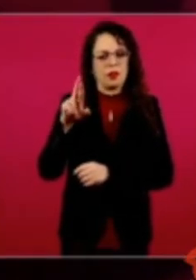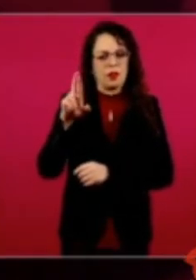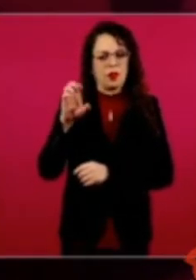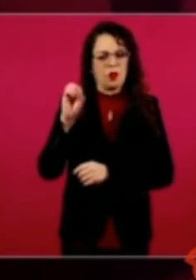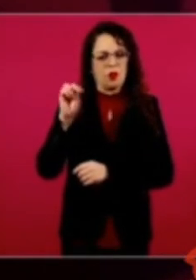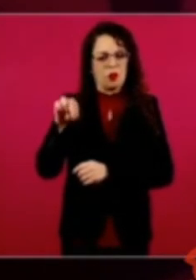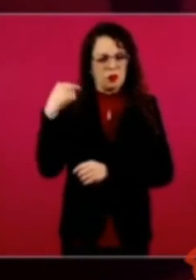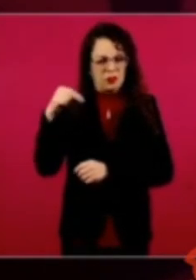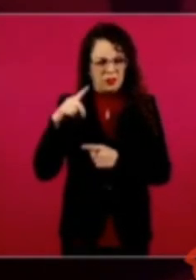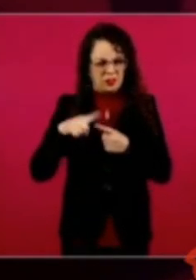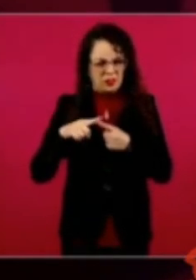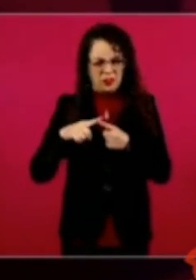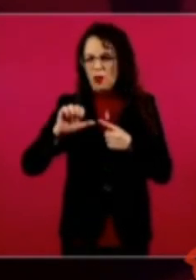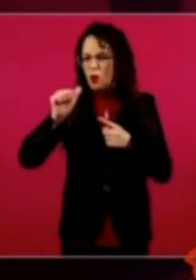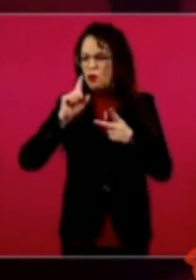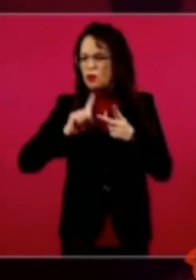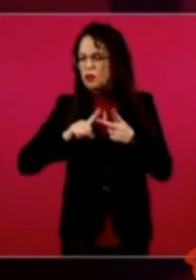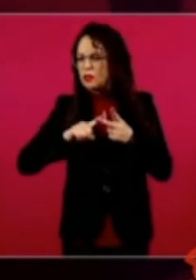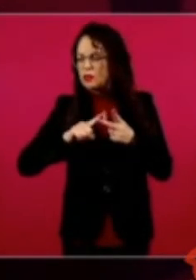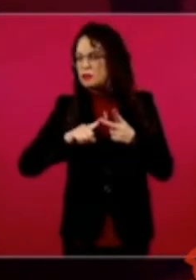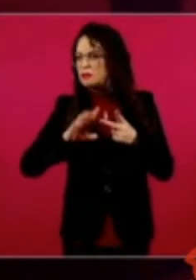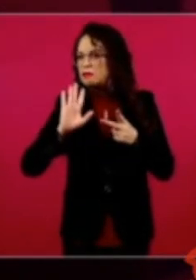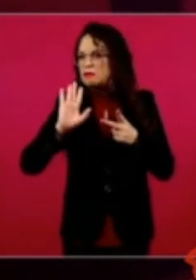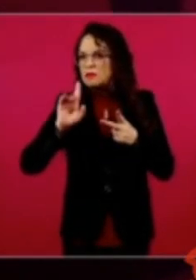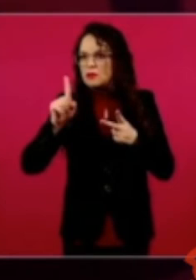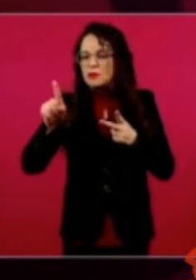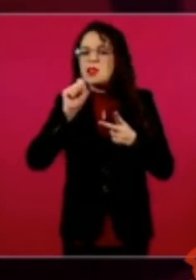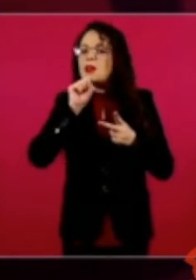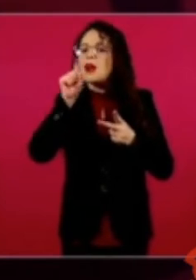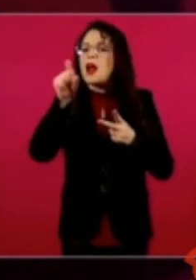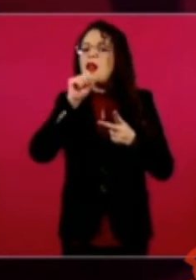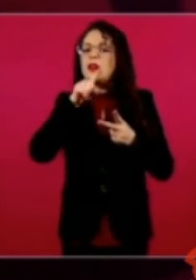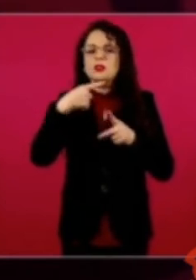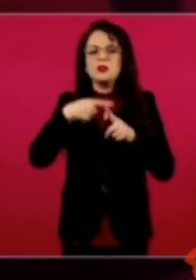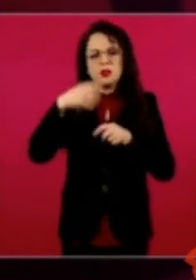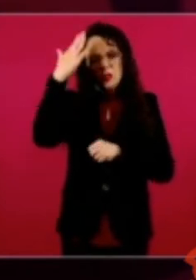y otro no recuerdo, pero era un dirigente de Jalisco.